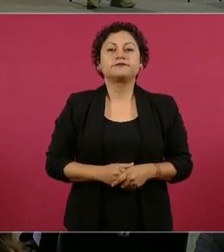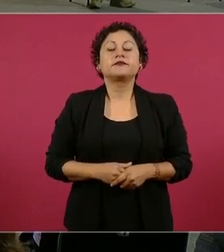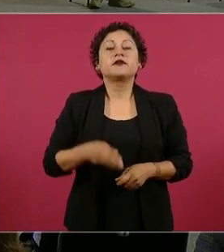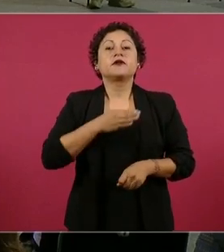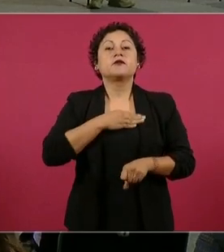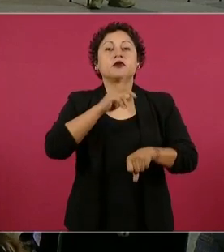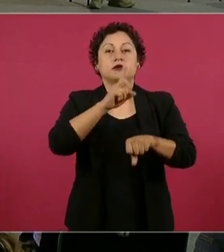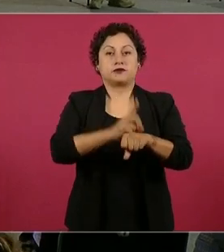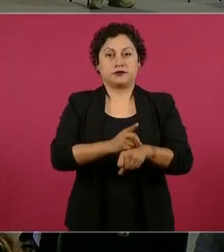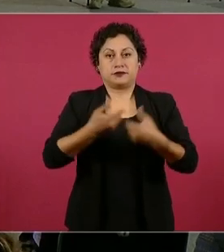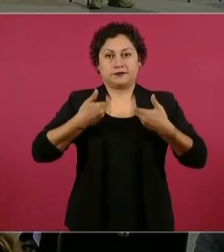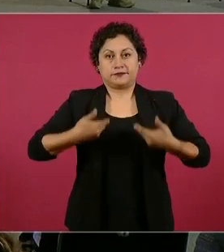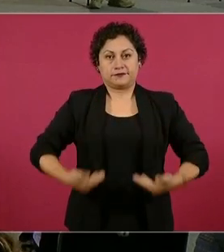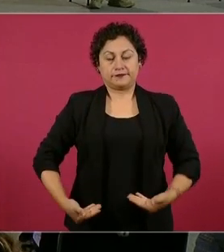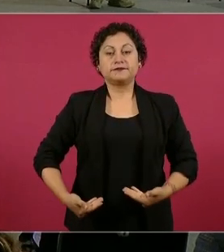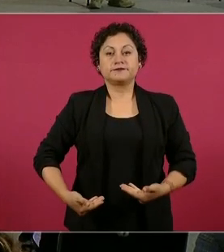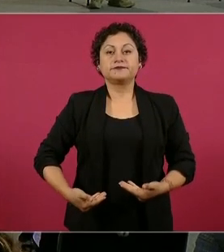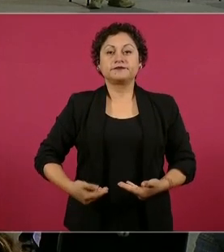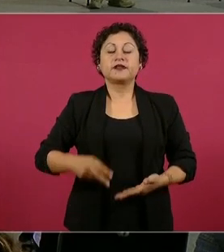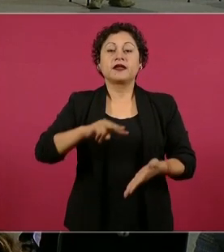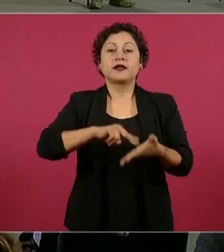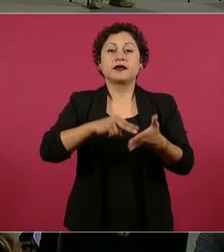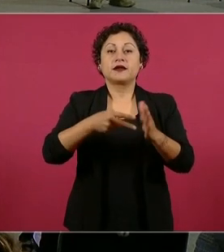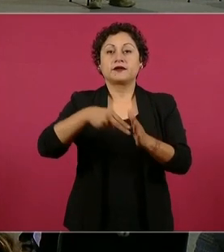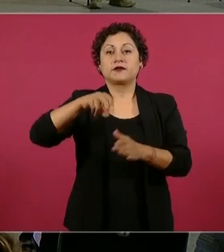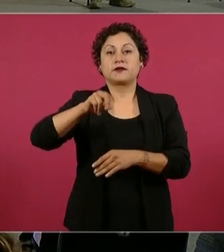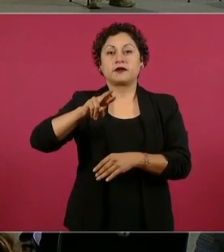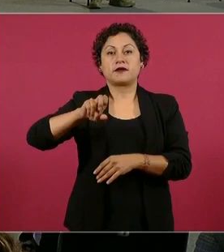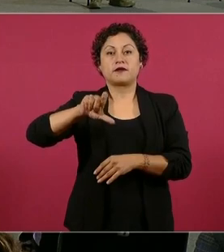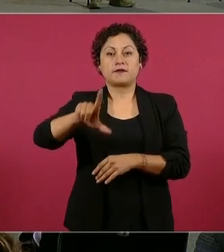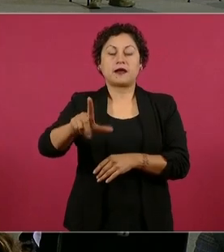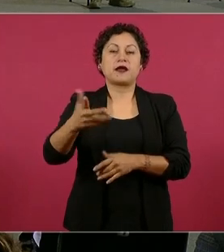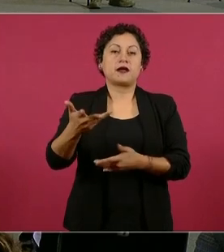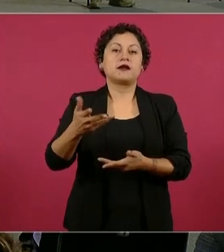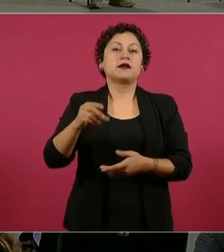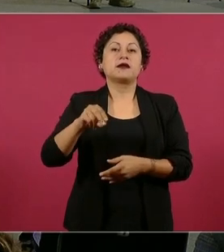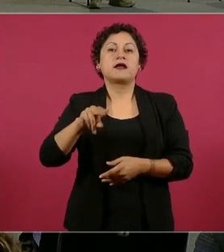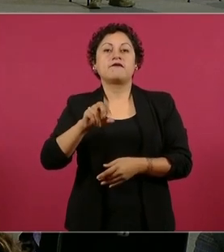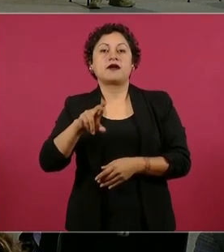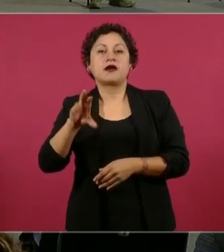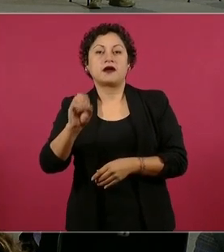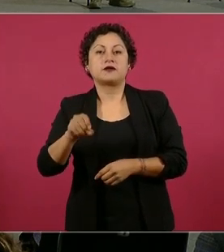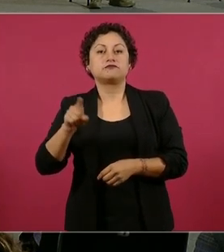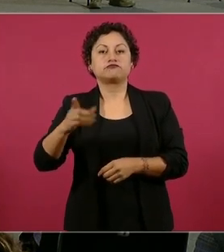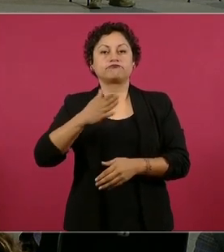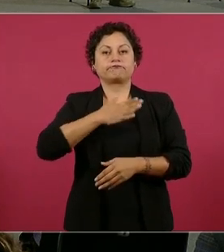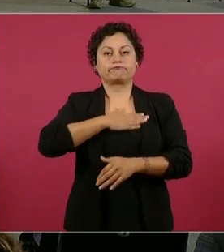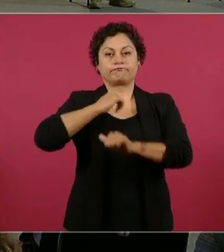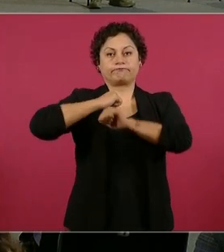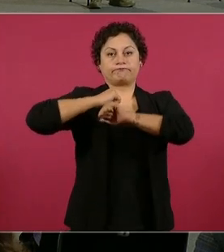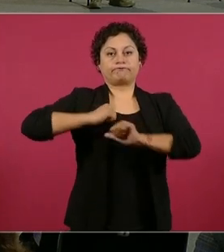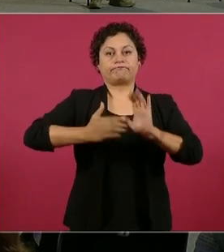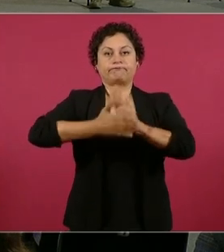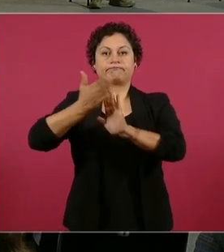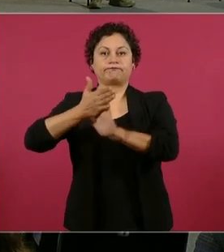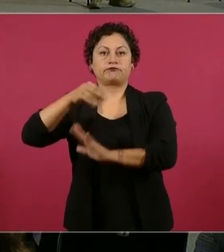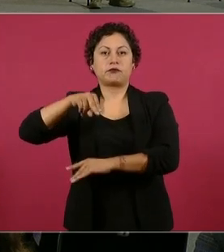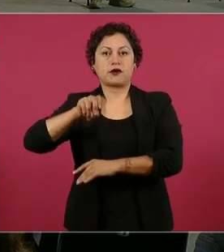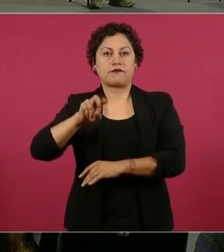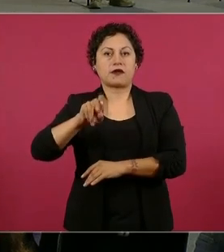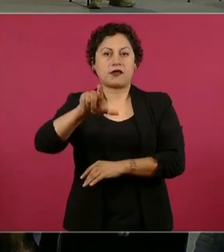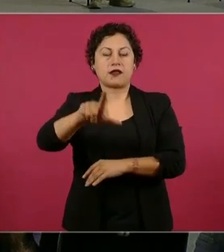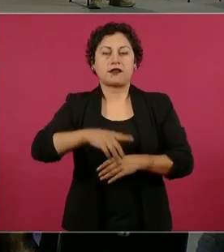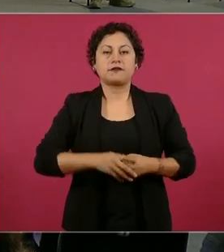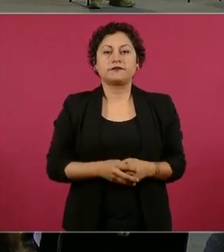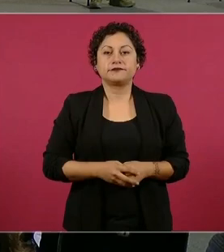soy el vicealmirante, ingeniero naval Ricardo Rafael Carrión Navarro, director general de construcciones navales. La que